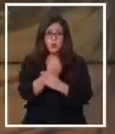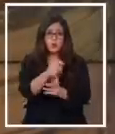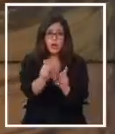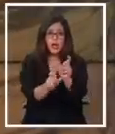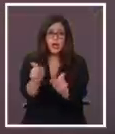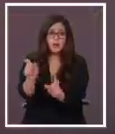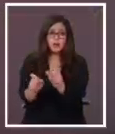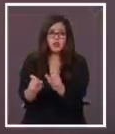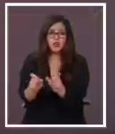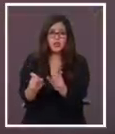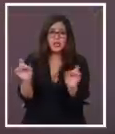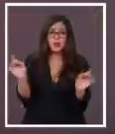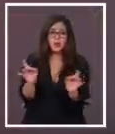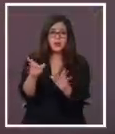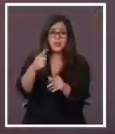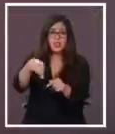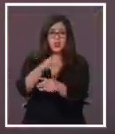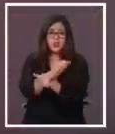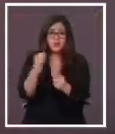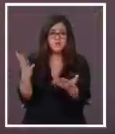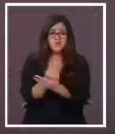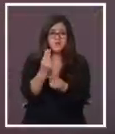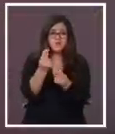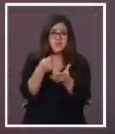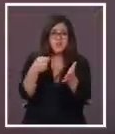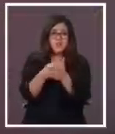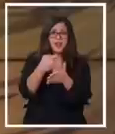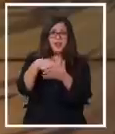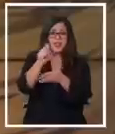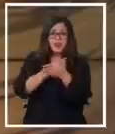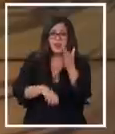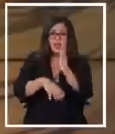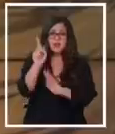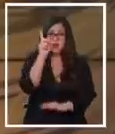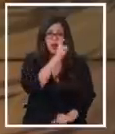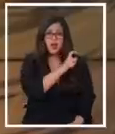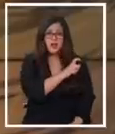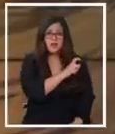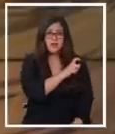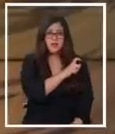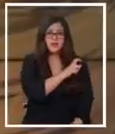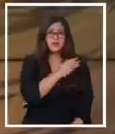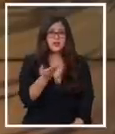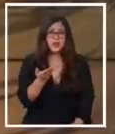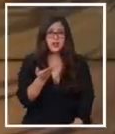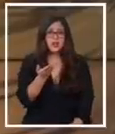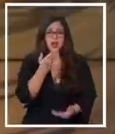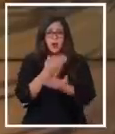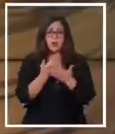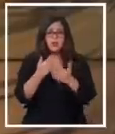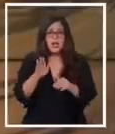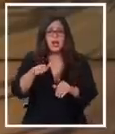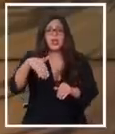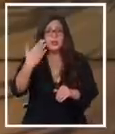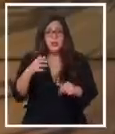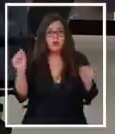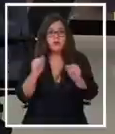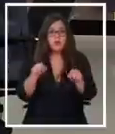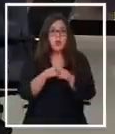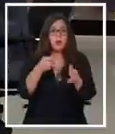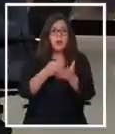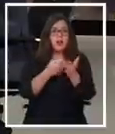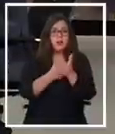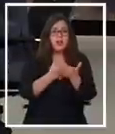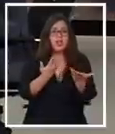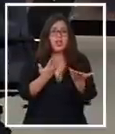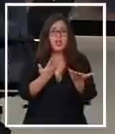la gente que no puede llegar a fin de mes que está complicada y que va a estar más complicada todavía cuando estemos en pleno invierno para pagar la cuenta del gas